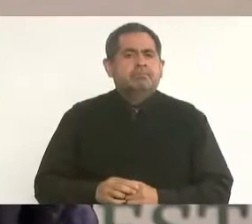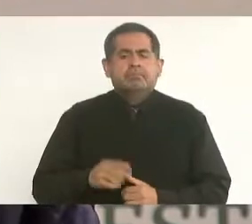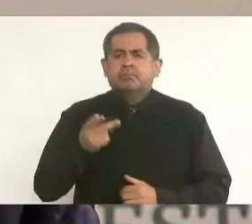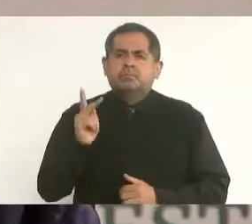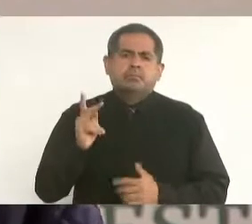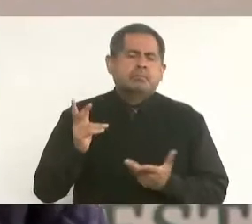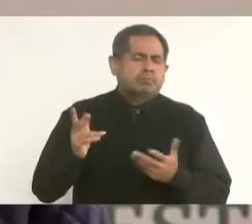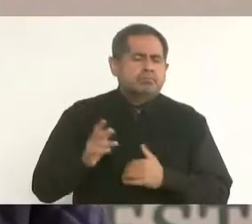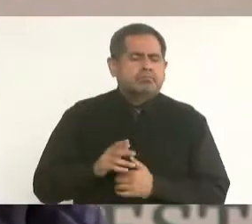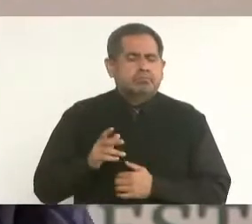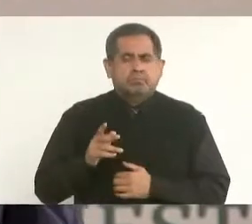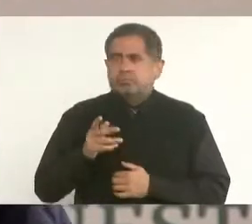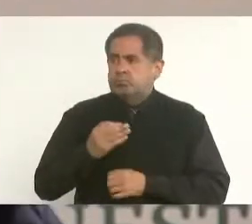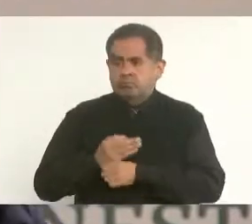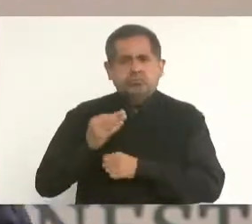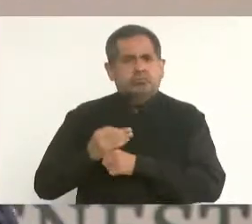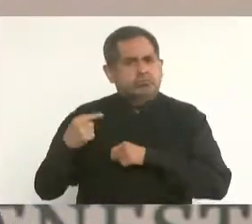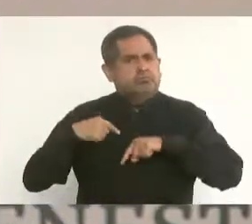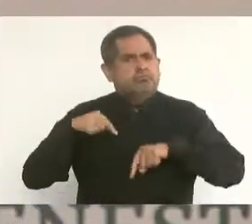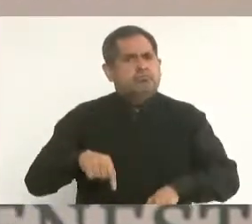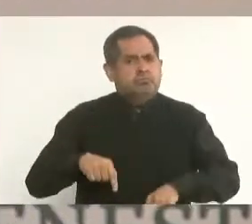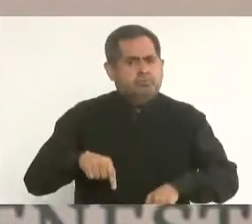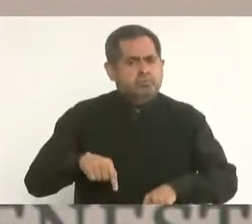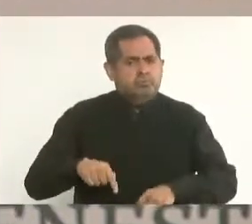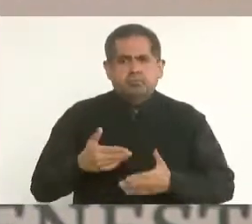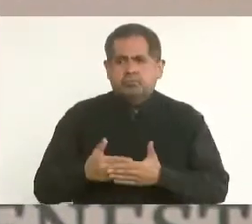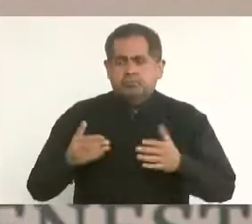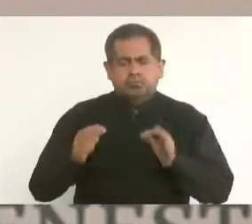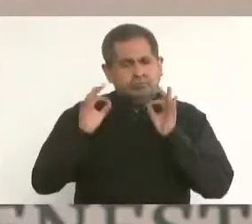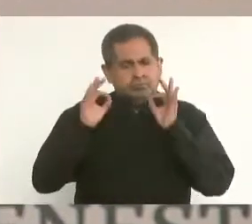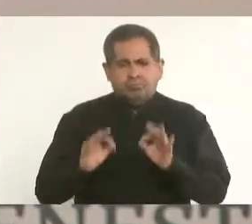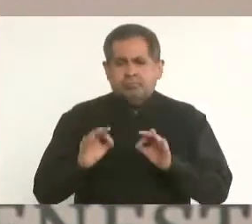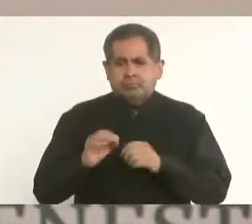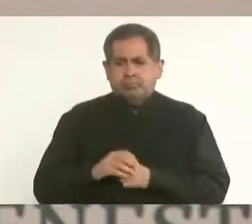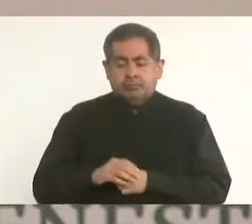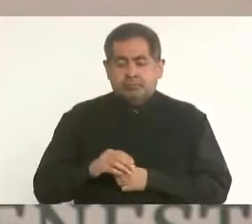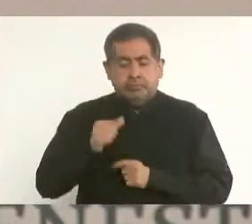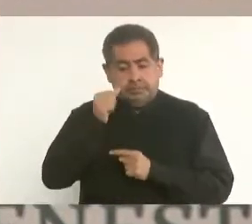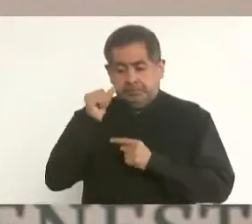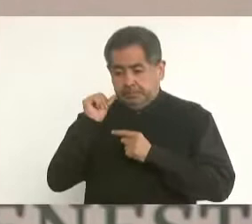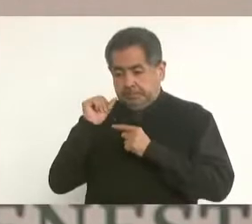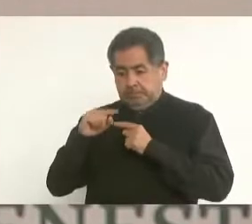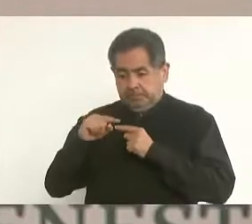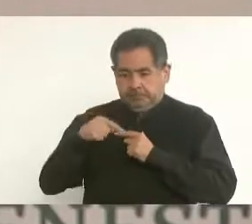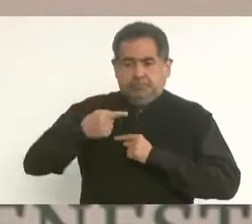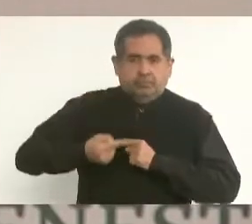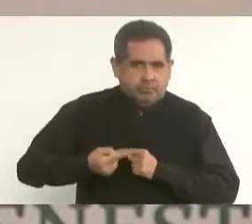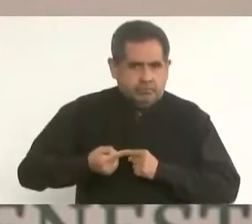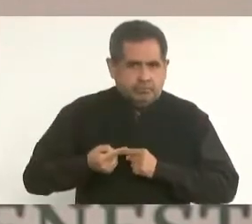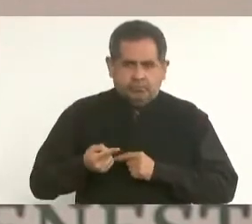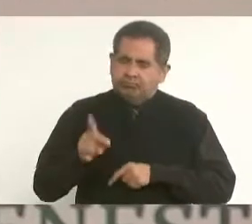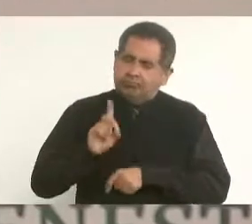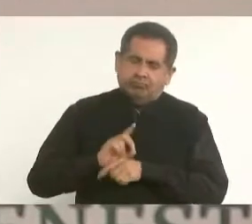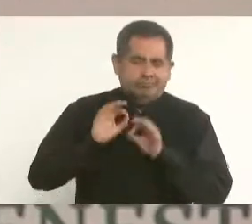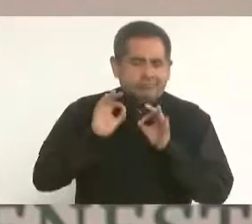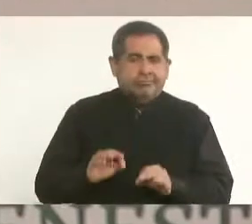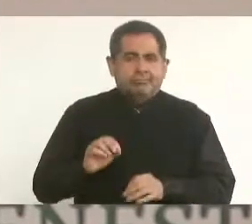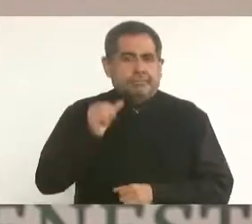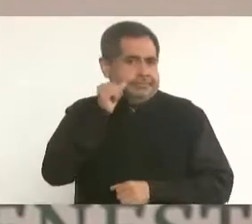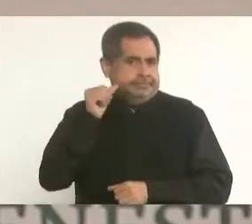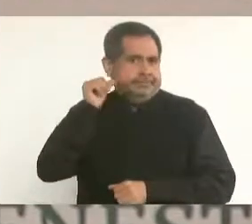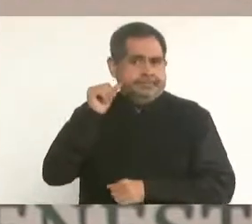Pero lo hacemos ahora, un día después del 20 de